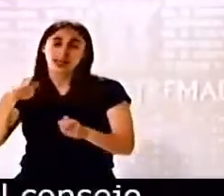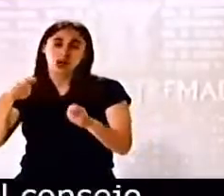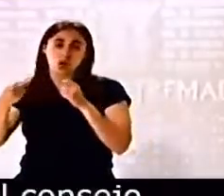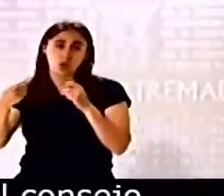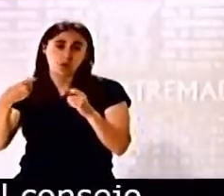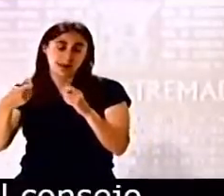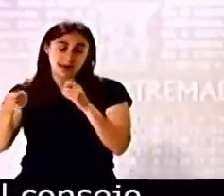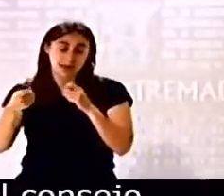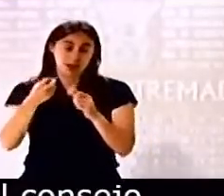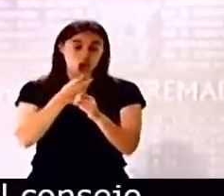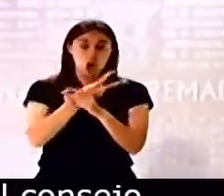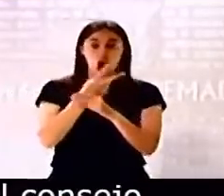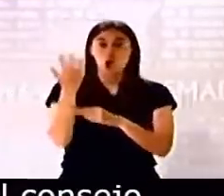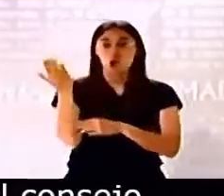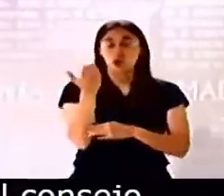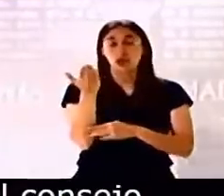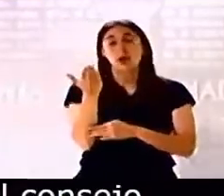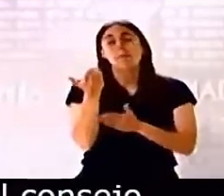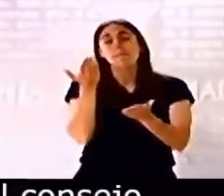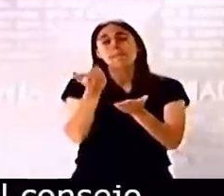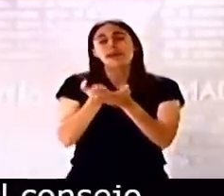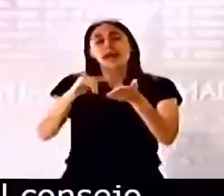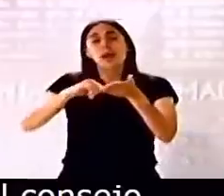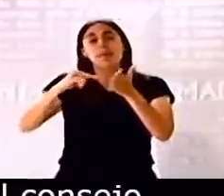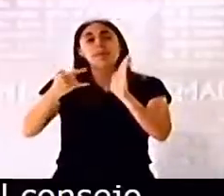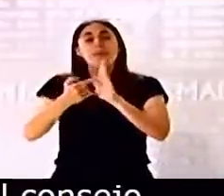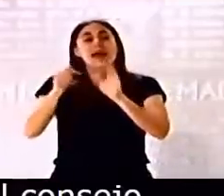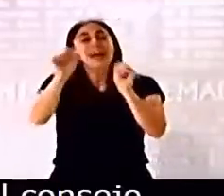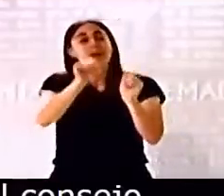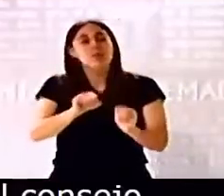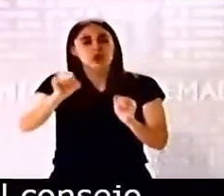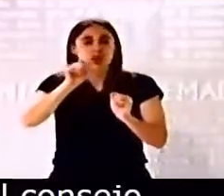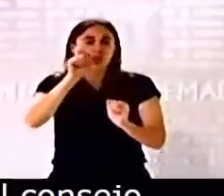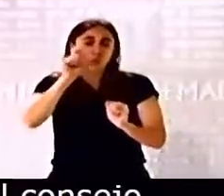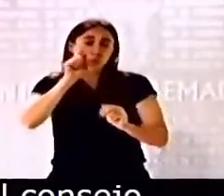de protección del turismo, le llamaban ellos,